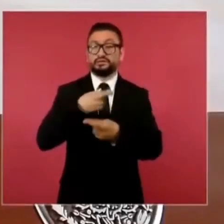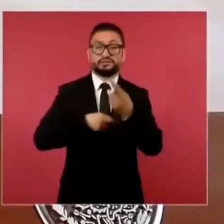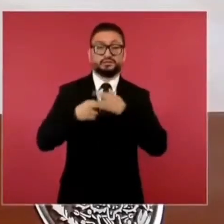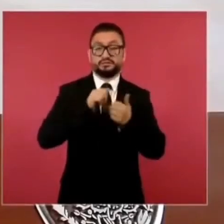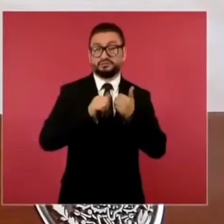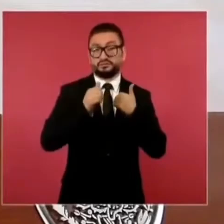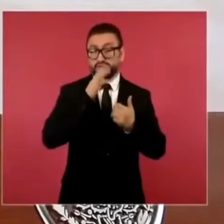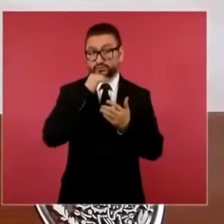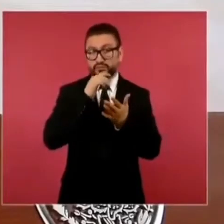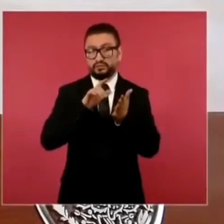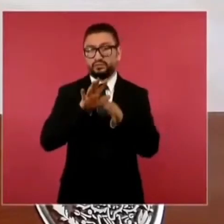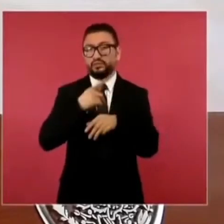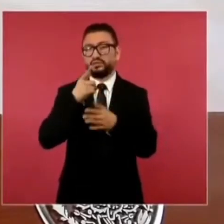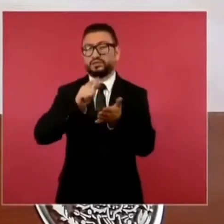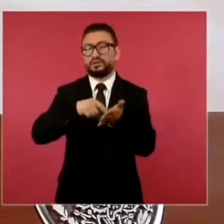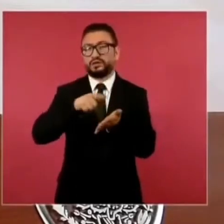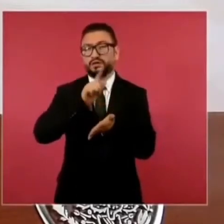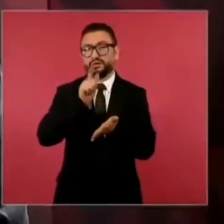ley.